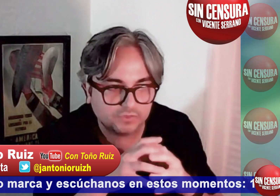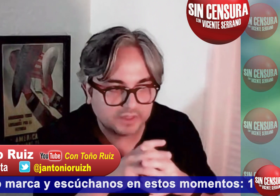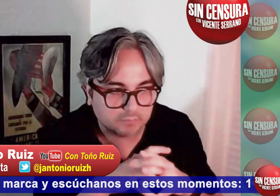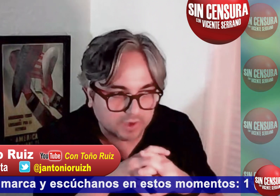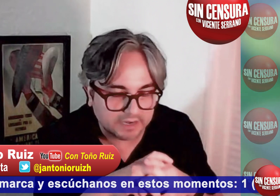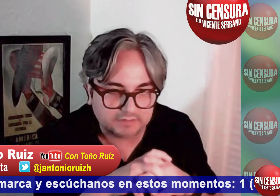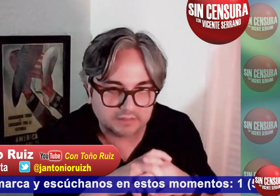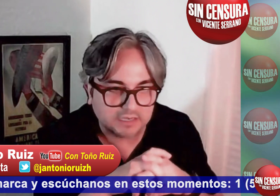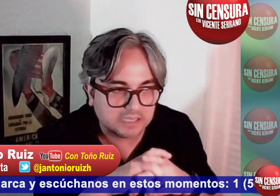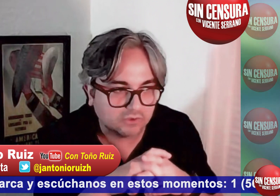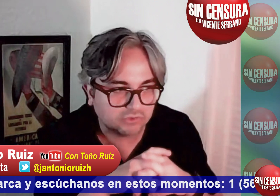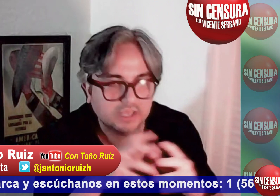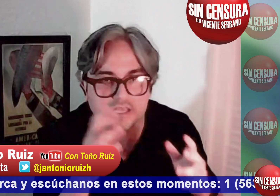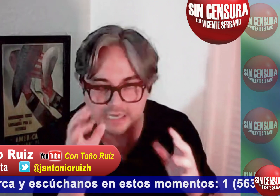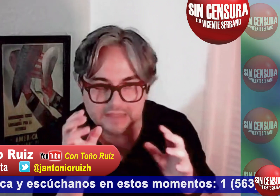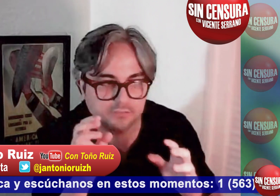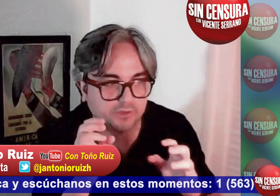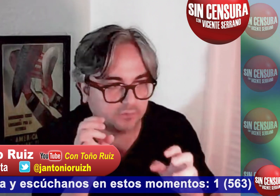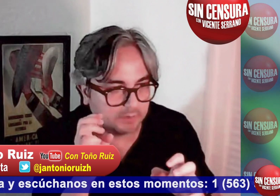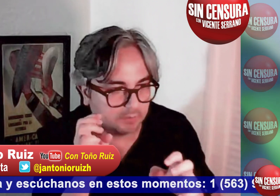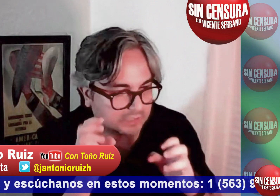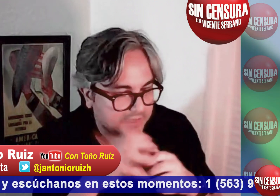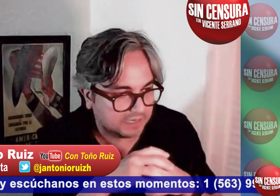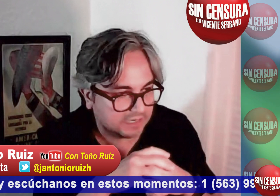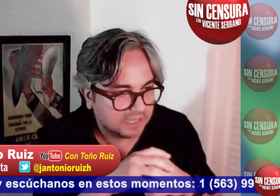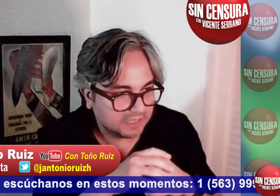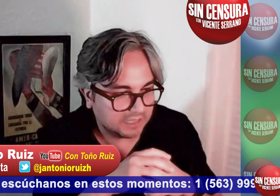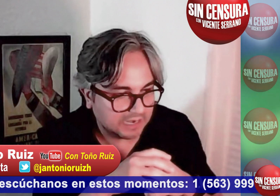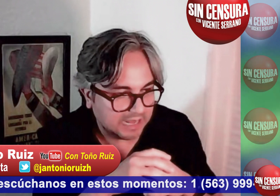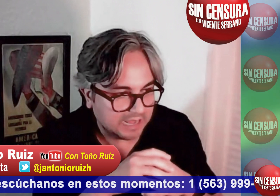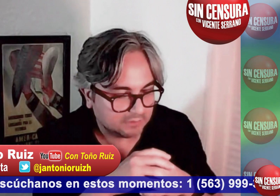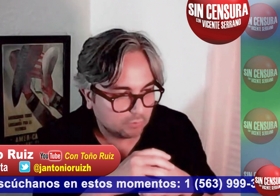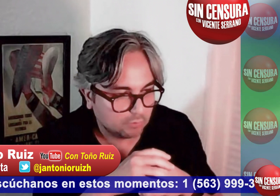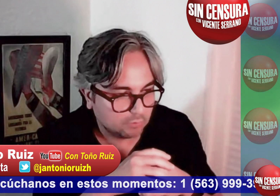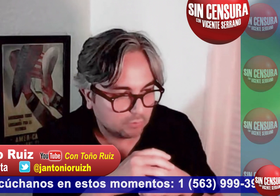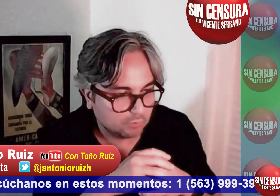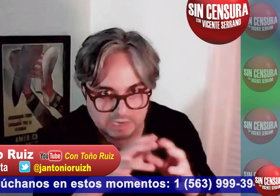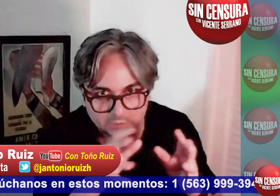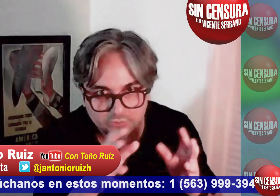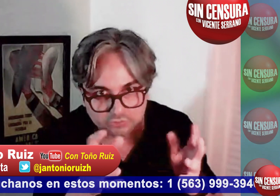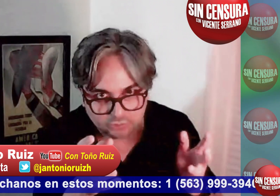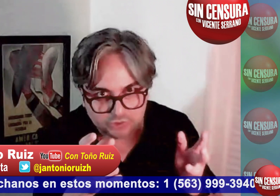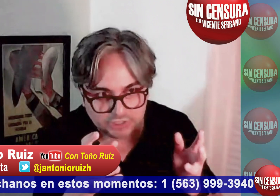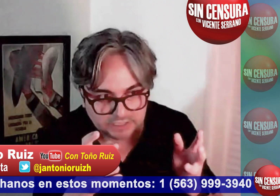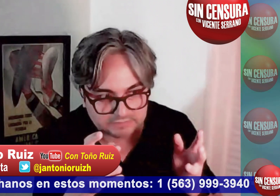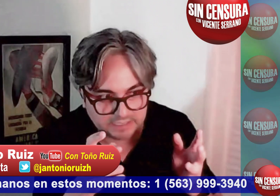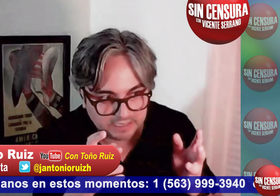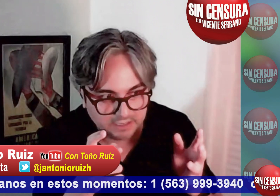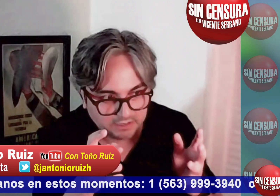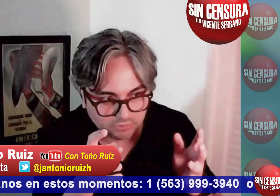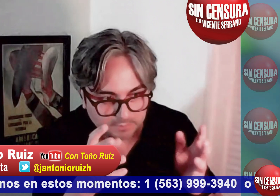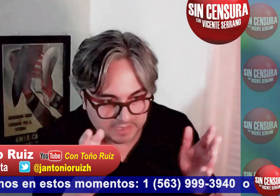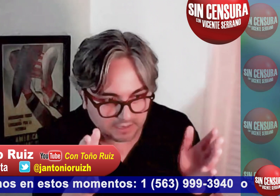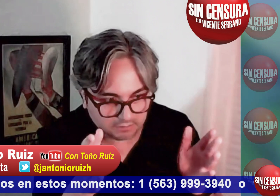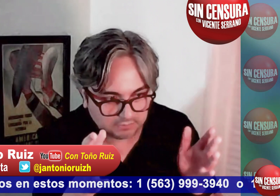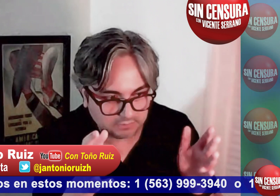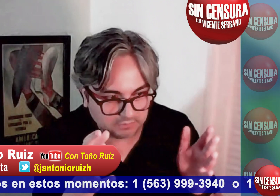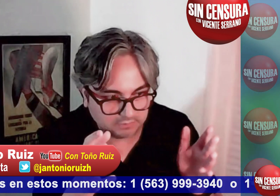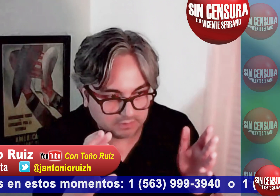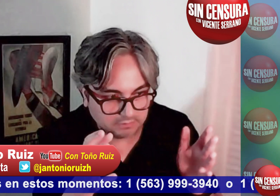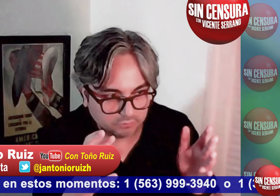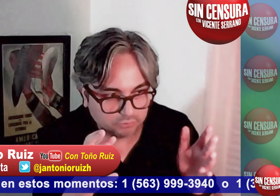incidente en contra de mujeres y de niños, y ya después ponemos también tu participación sobre el outsourcing que está